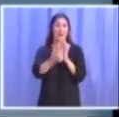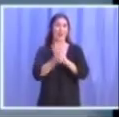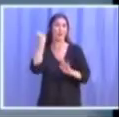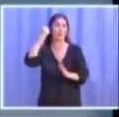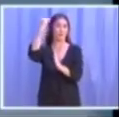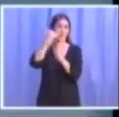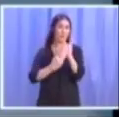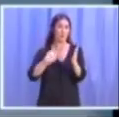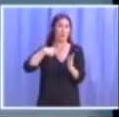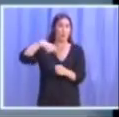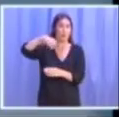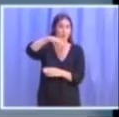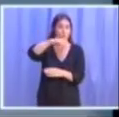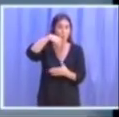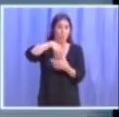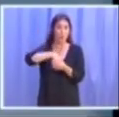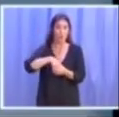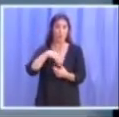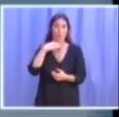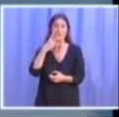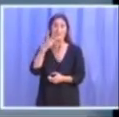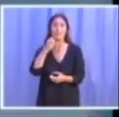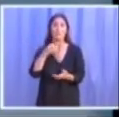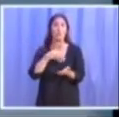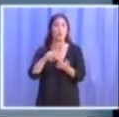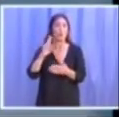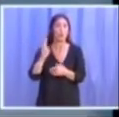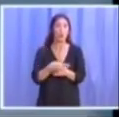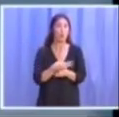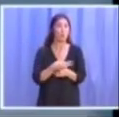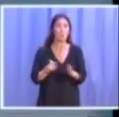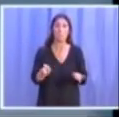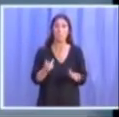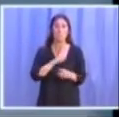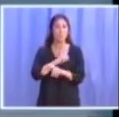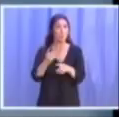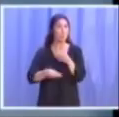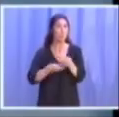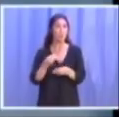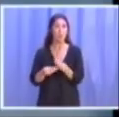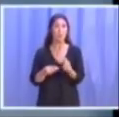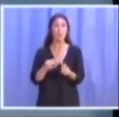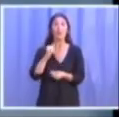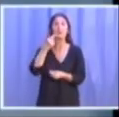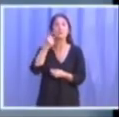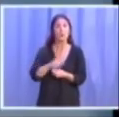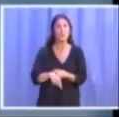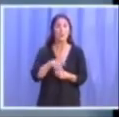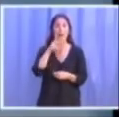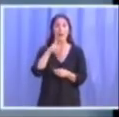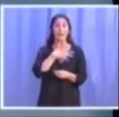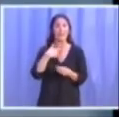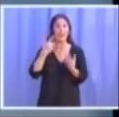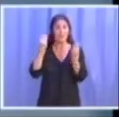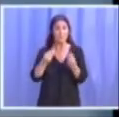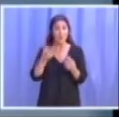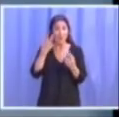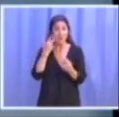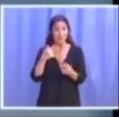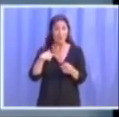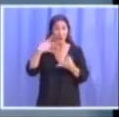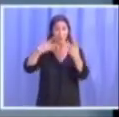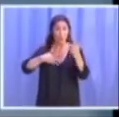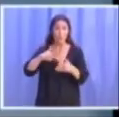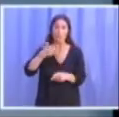factura eléctrica en pues, más de 3 millones de euros, como han hecho en otros lugares. Miren, para sanear las cuentas es